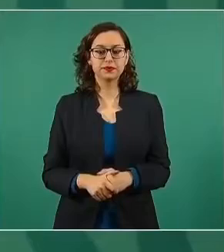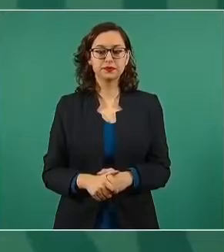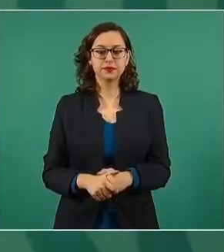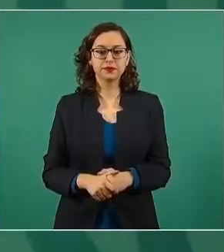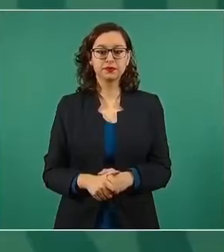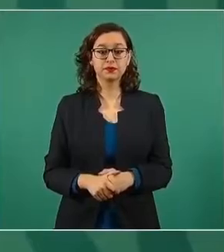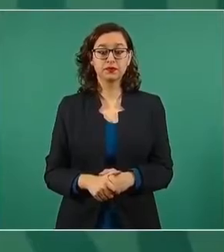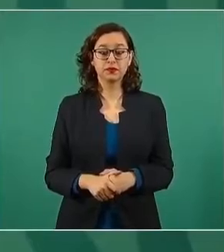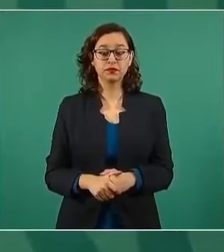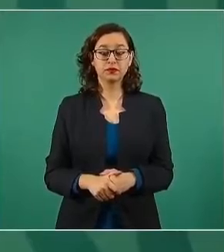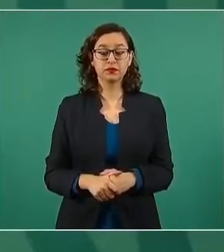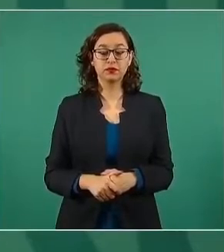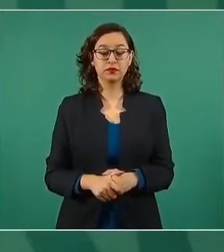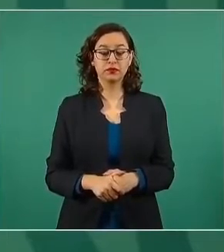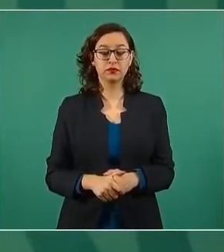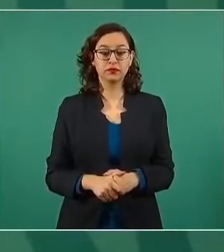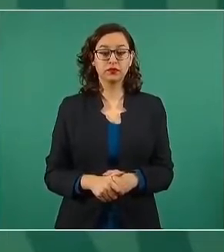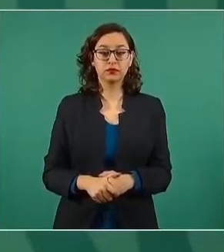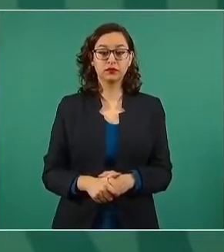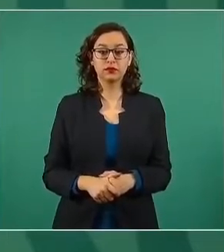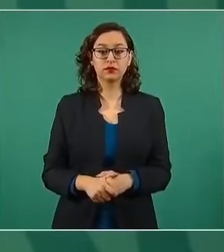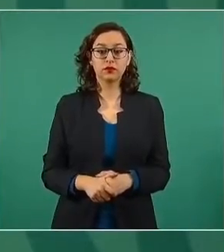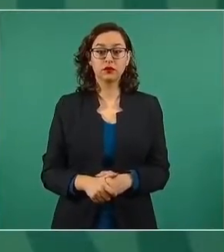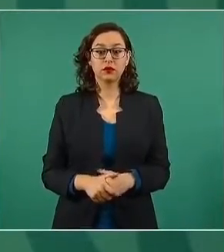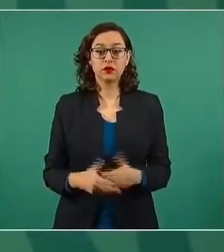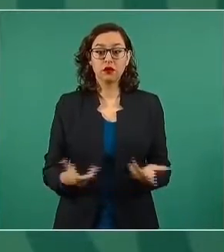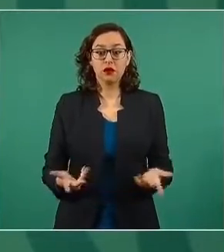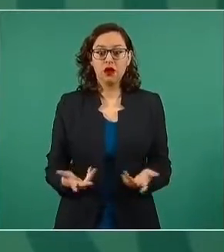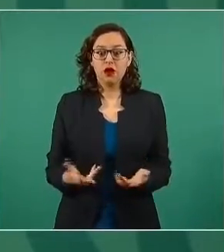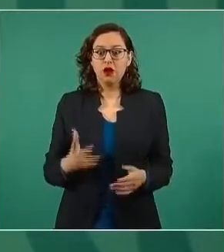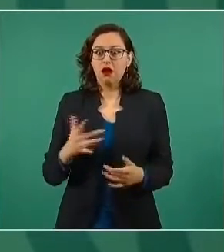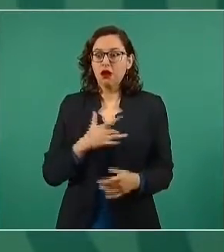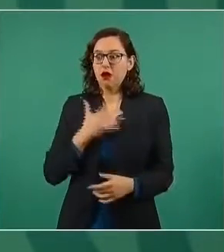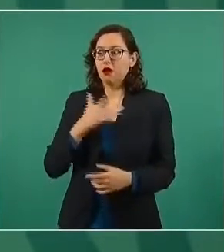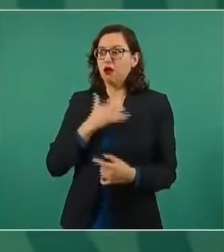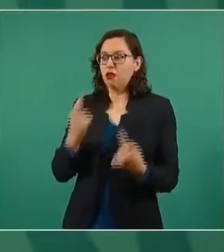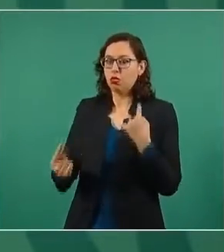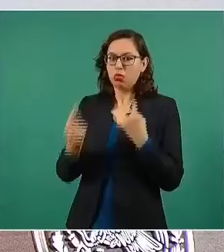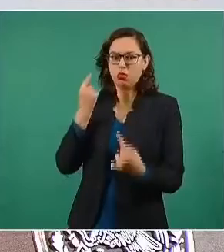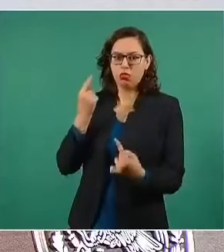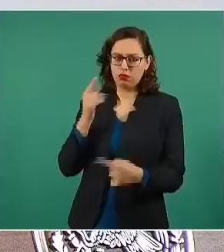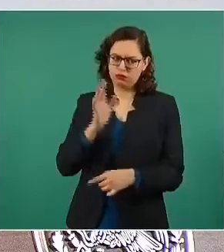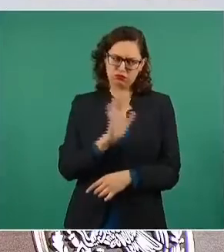Nadie debe de sentirse ofendido